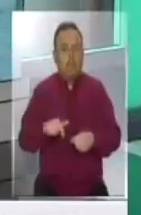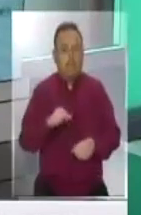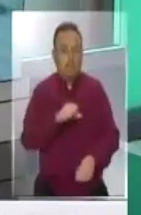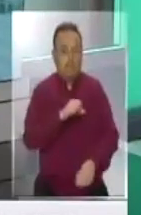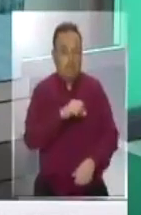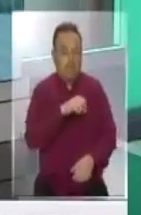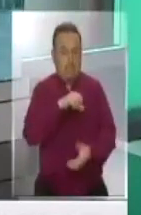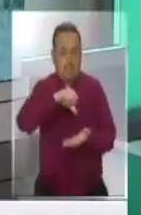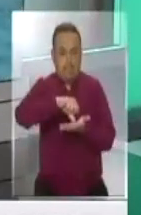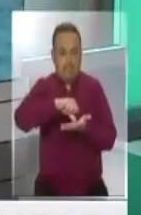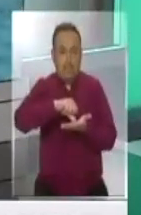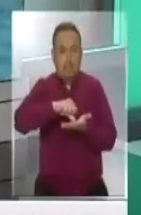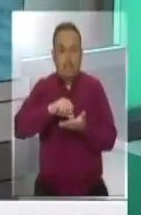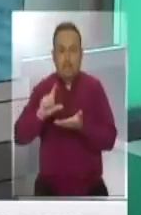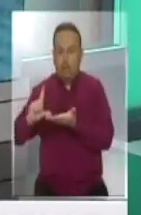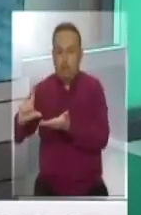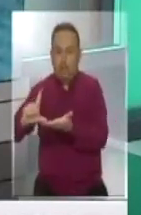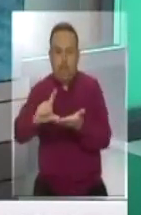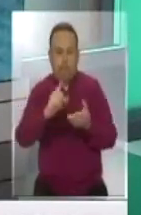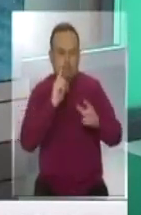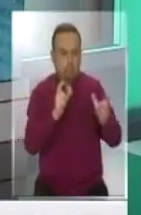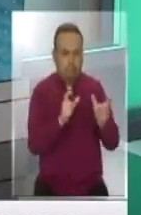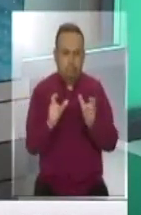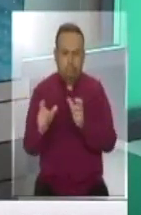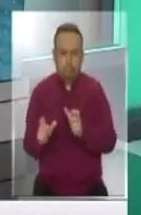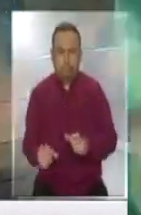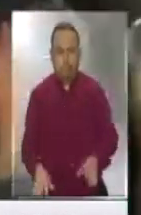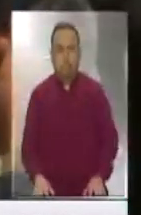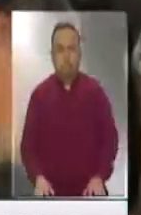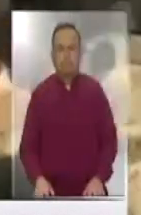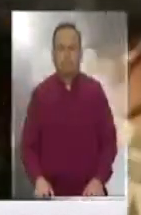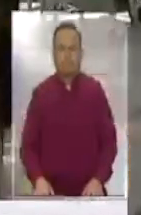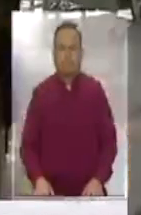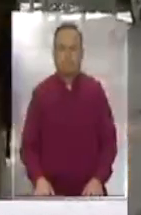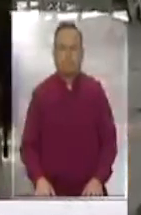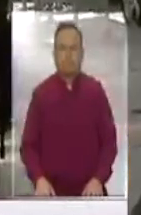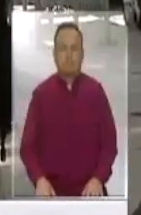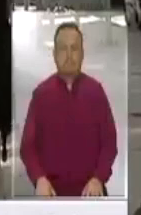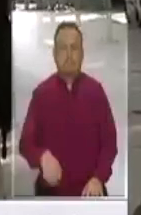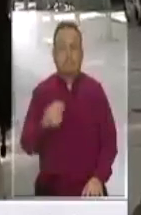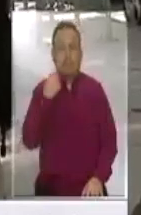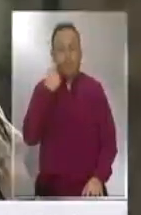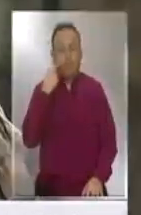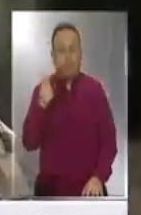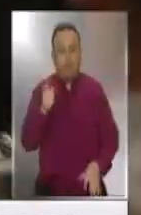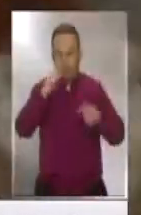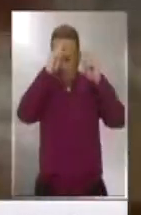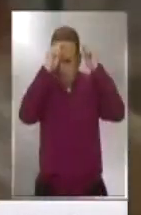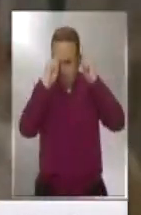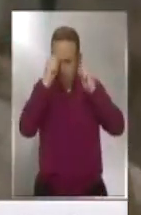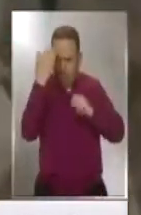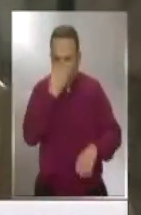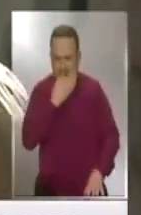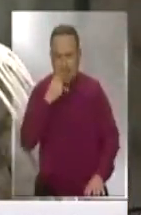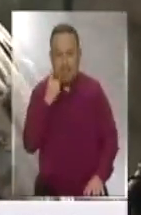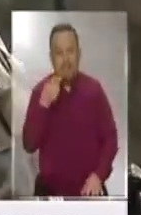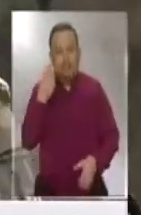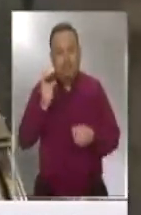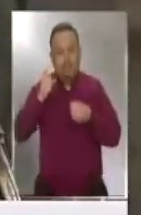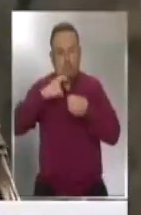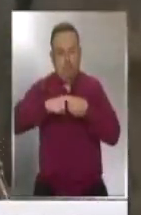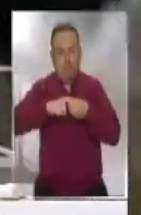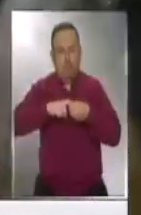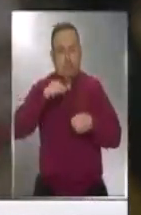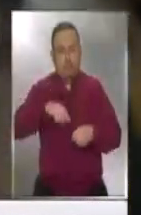El informe es de Pablo Tapia y Carlos Chávez. Se les conoce como los Boina Negras, son miembros de la Brigada de